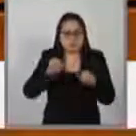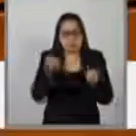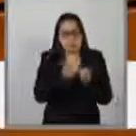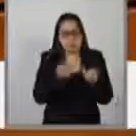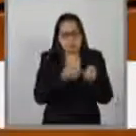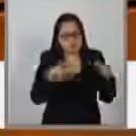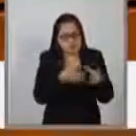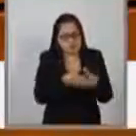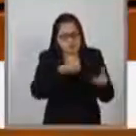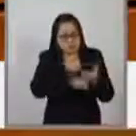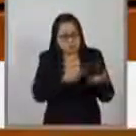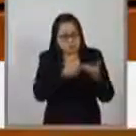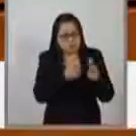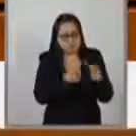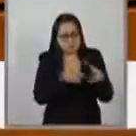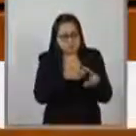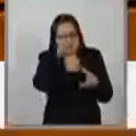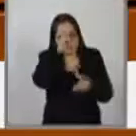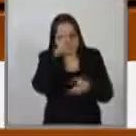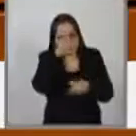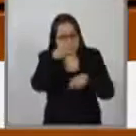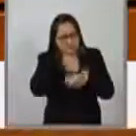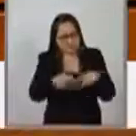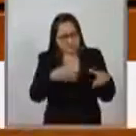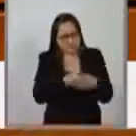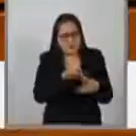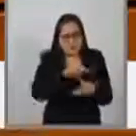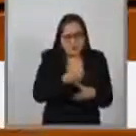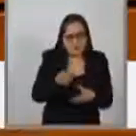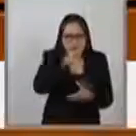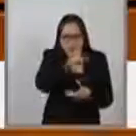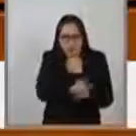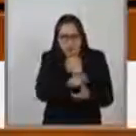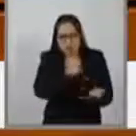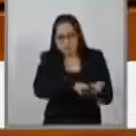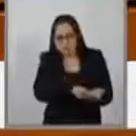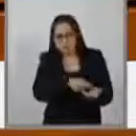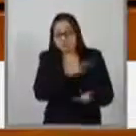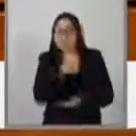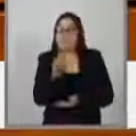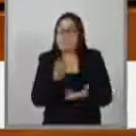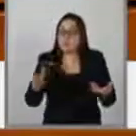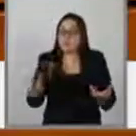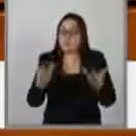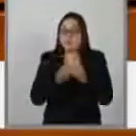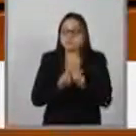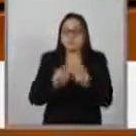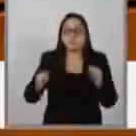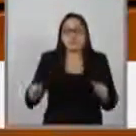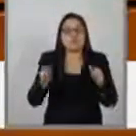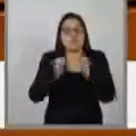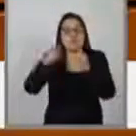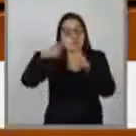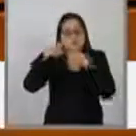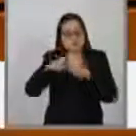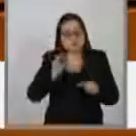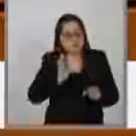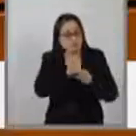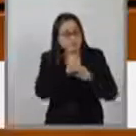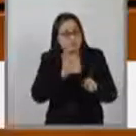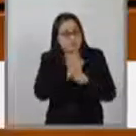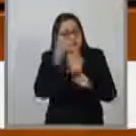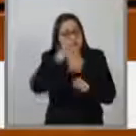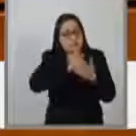sectores más vulnerables, donde hay pobreza y marginación, requieren del trabajo interinstitucional para lograr que todos